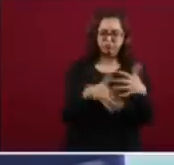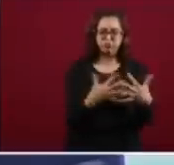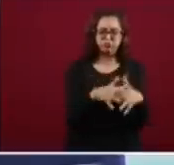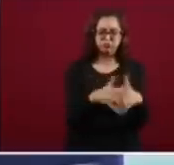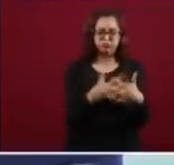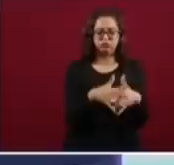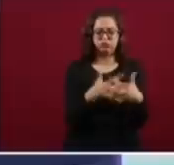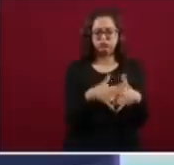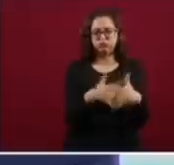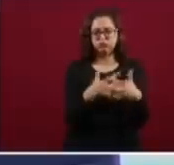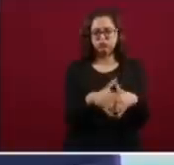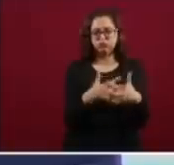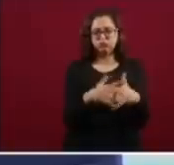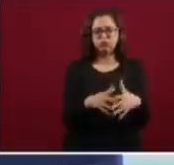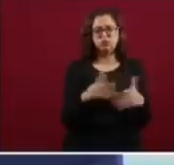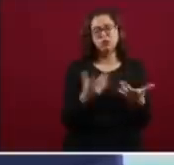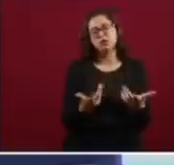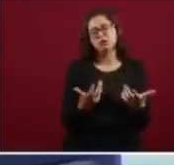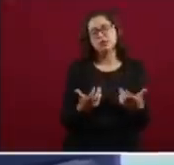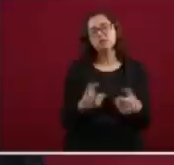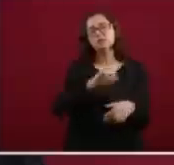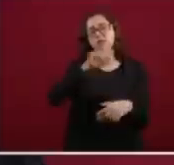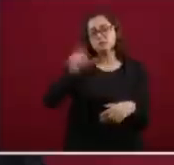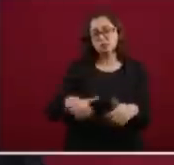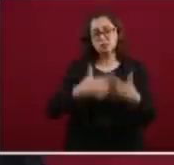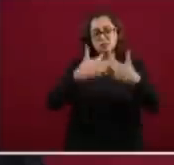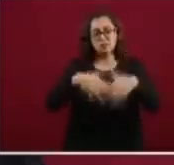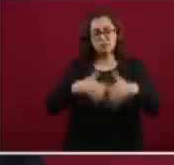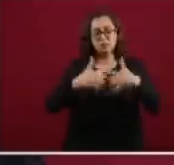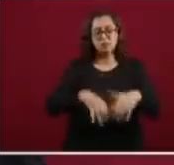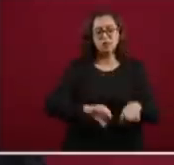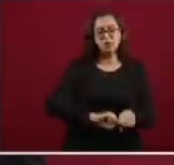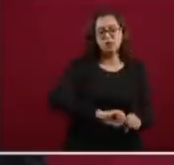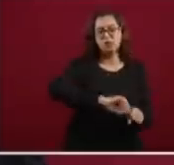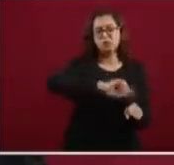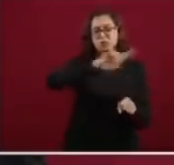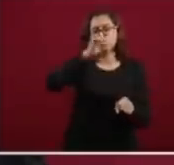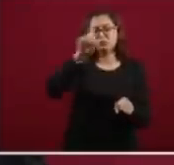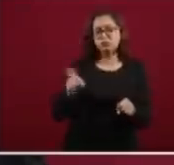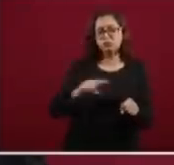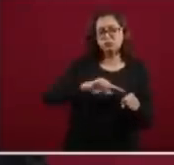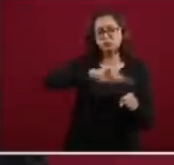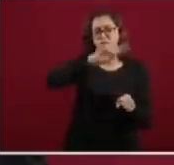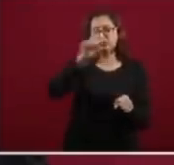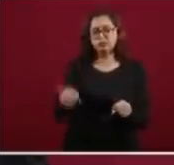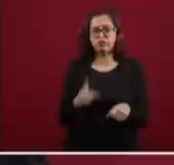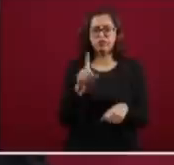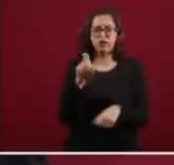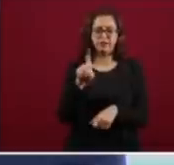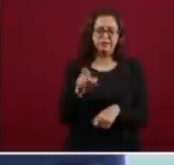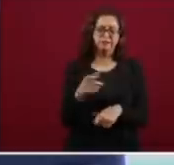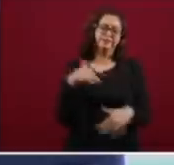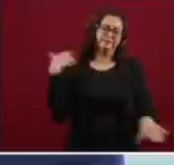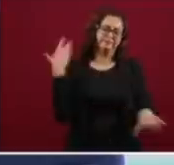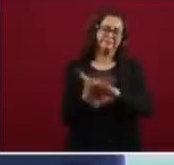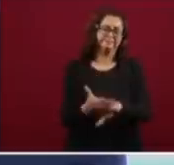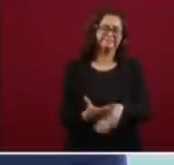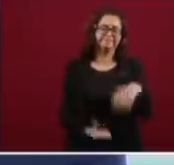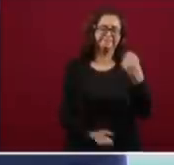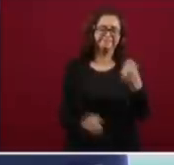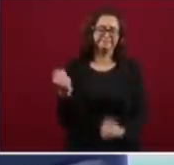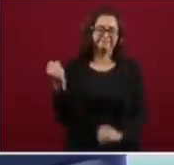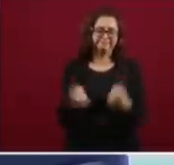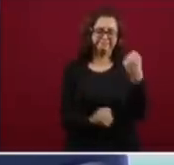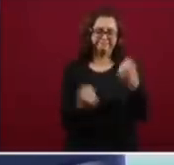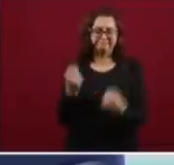primero que sale al accionar las bombas es agua en lugar de combustible y obviamente se descomponen los